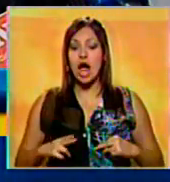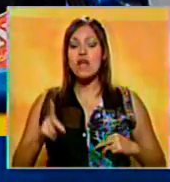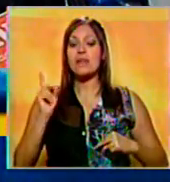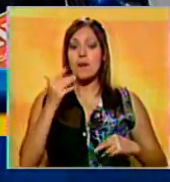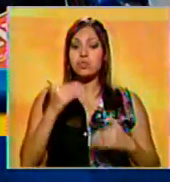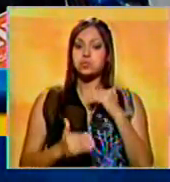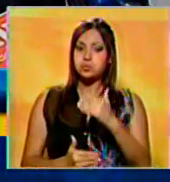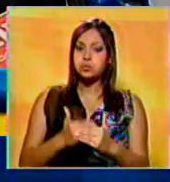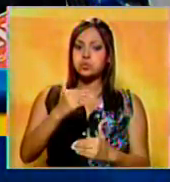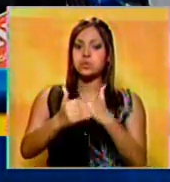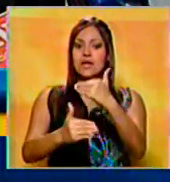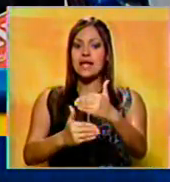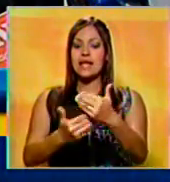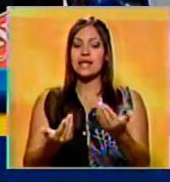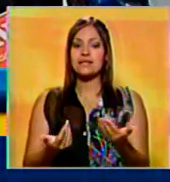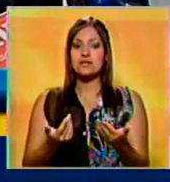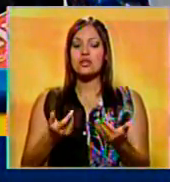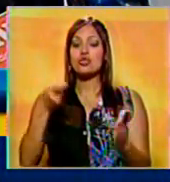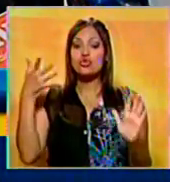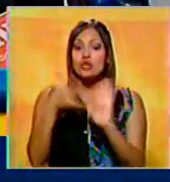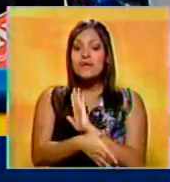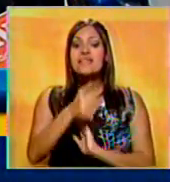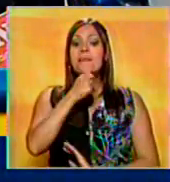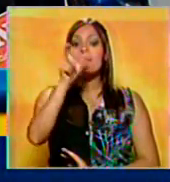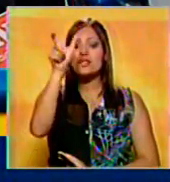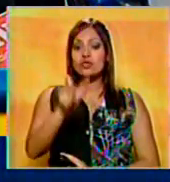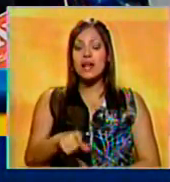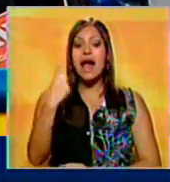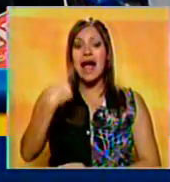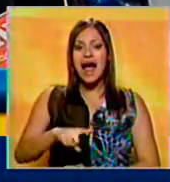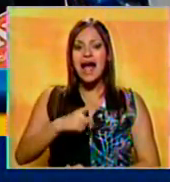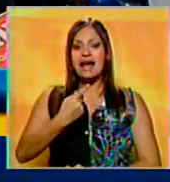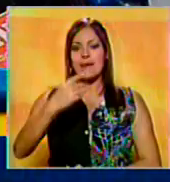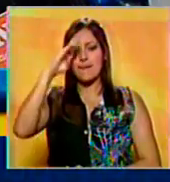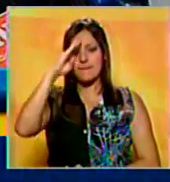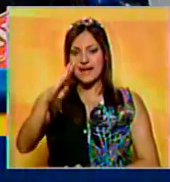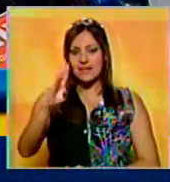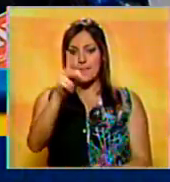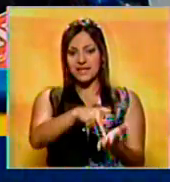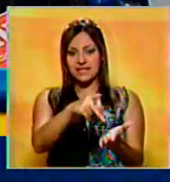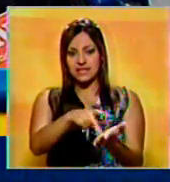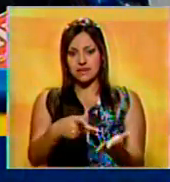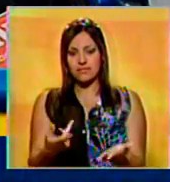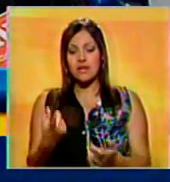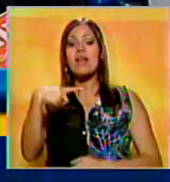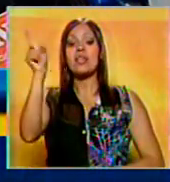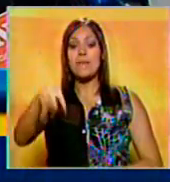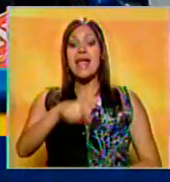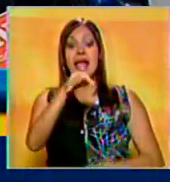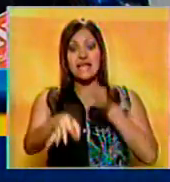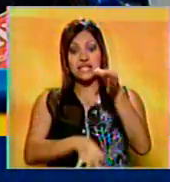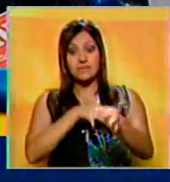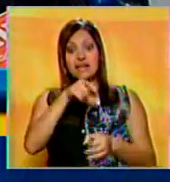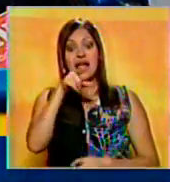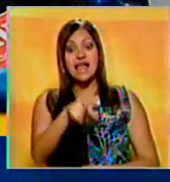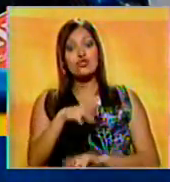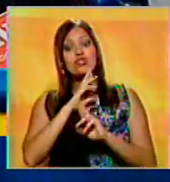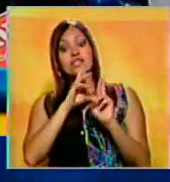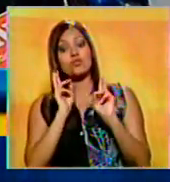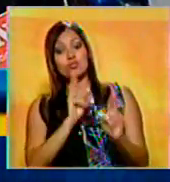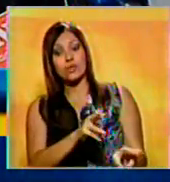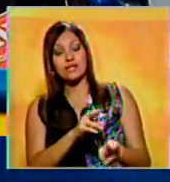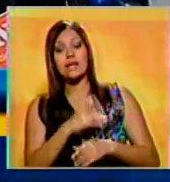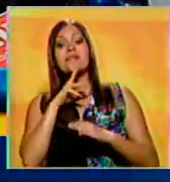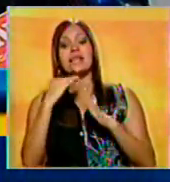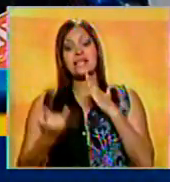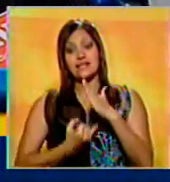procedimientos que se establecen en los casos de los que intervienen las fuerzas públicas advierte además que sobre esto se han pronunciado